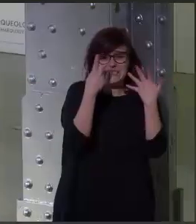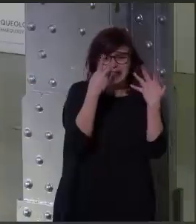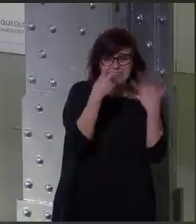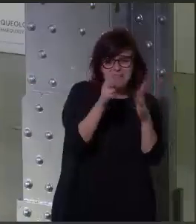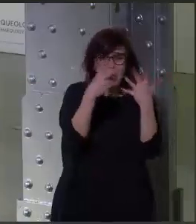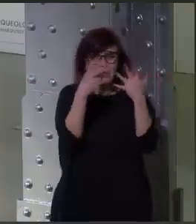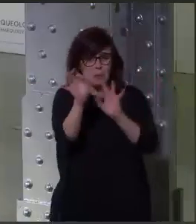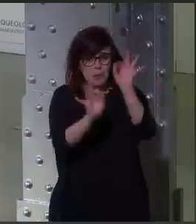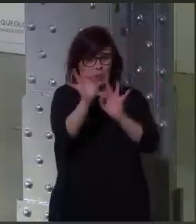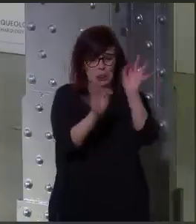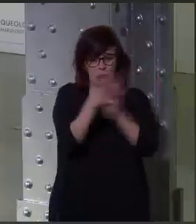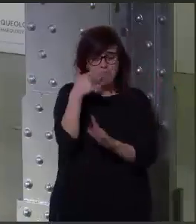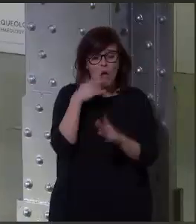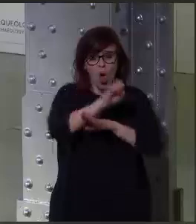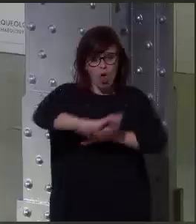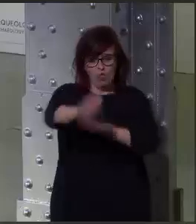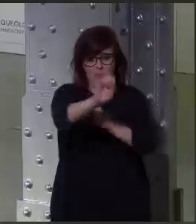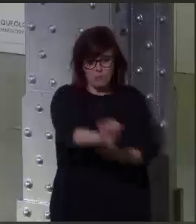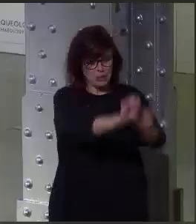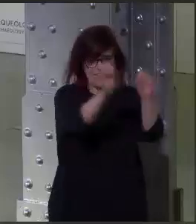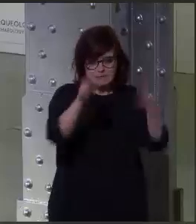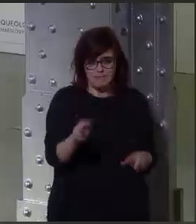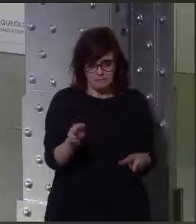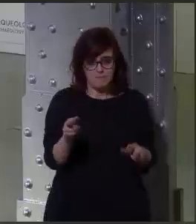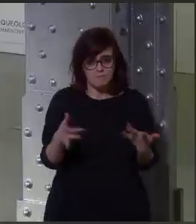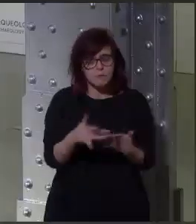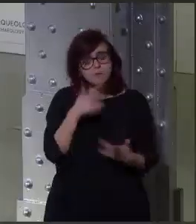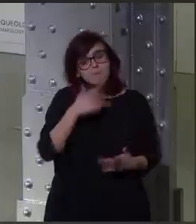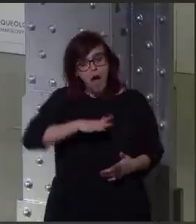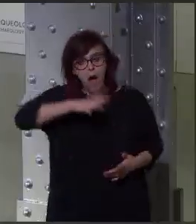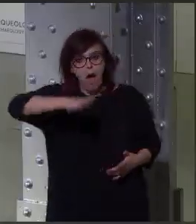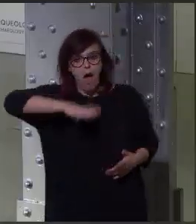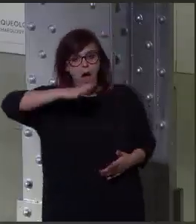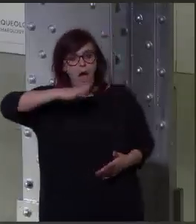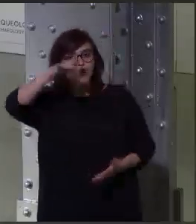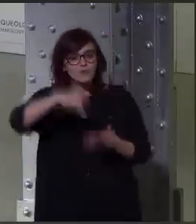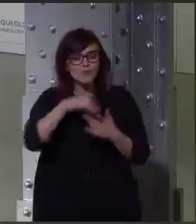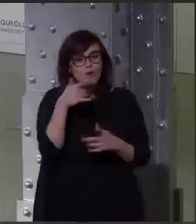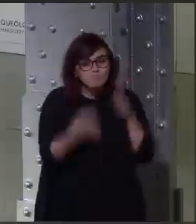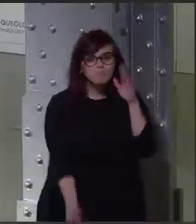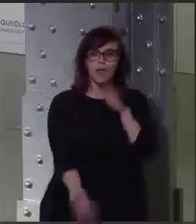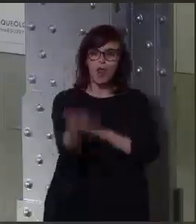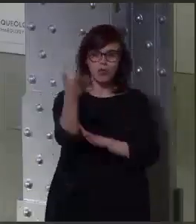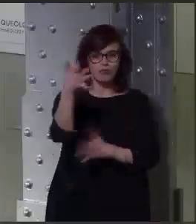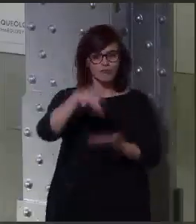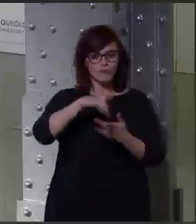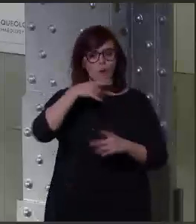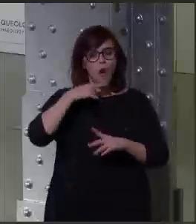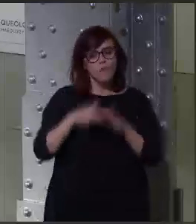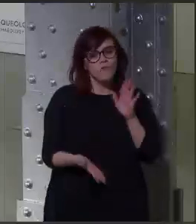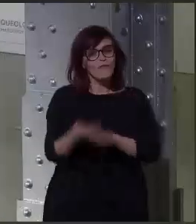70% menos de océano protegido. Y eso es increíble, porque además se está generando